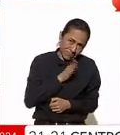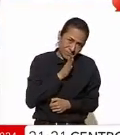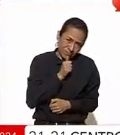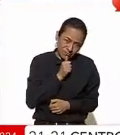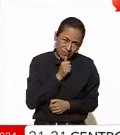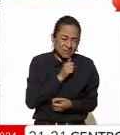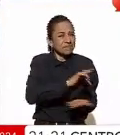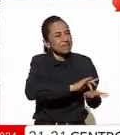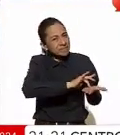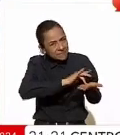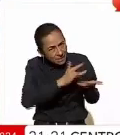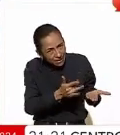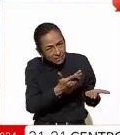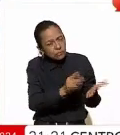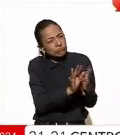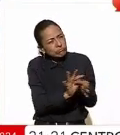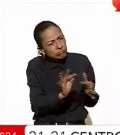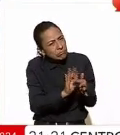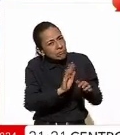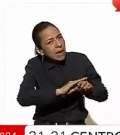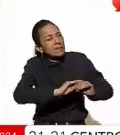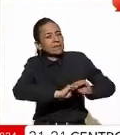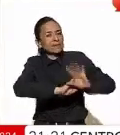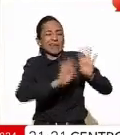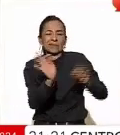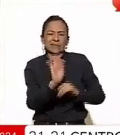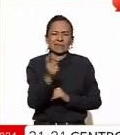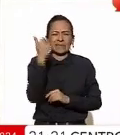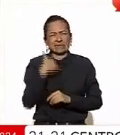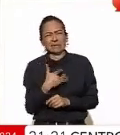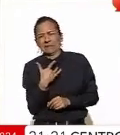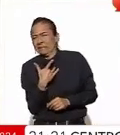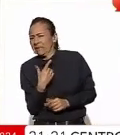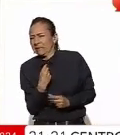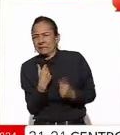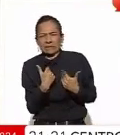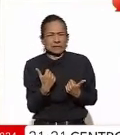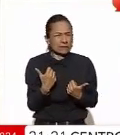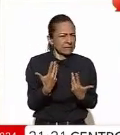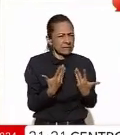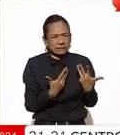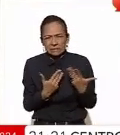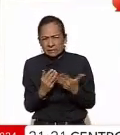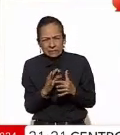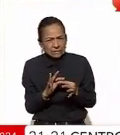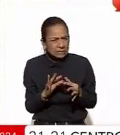explicación que nos das un poco más de luz en esto que puede parecer complejo, pero no lo es tanto una vez que lo explicas.